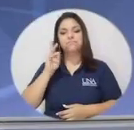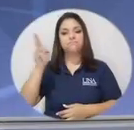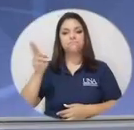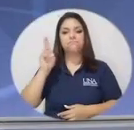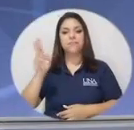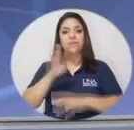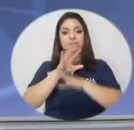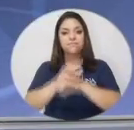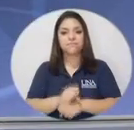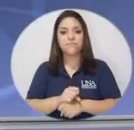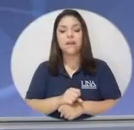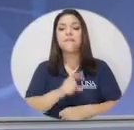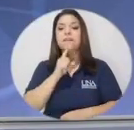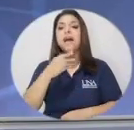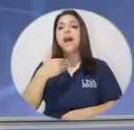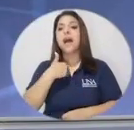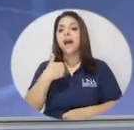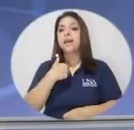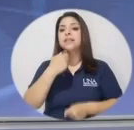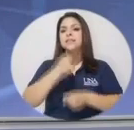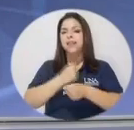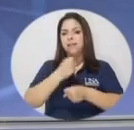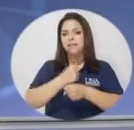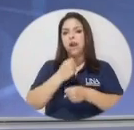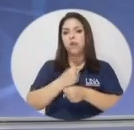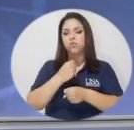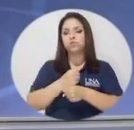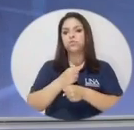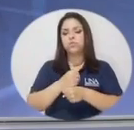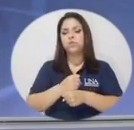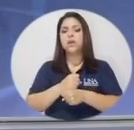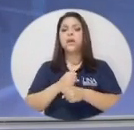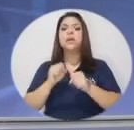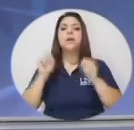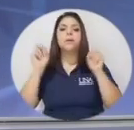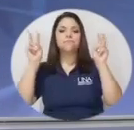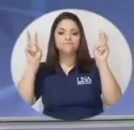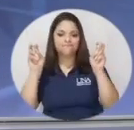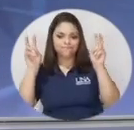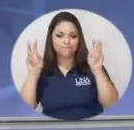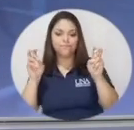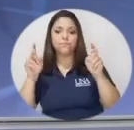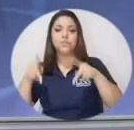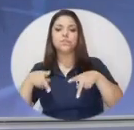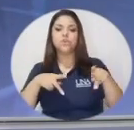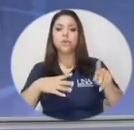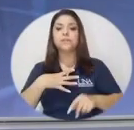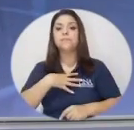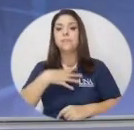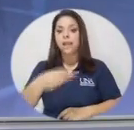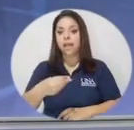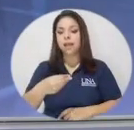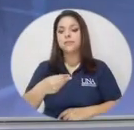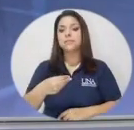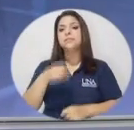Hay trabajos que si bien pueden decir que pueden poner a población blanca, entre comillas población blanca, ¿verdad?